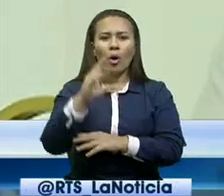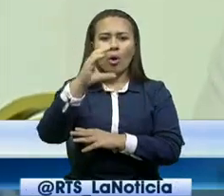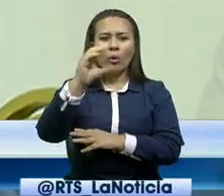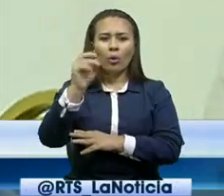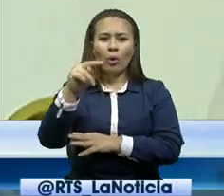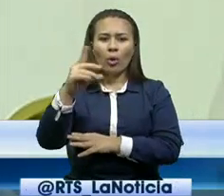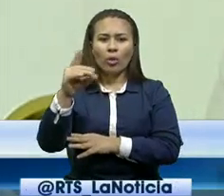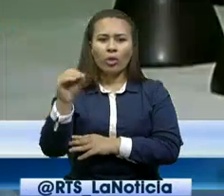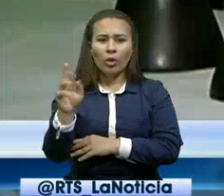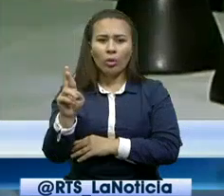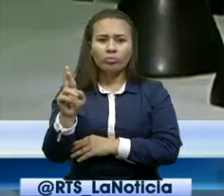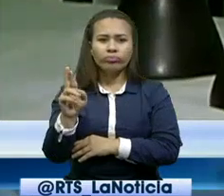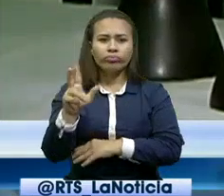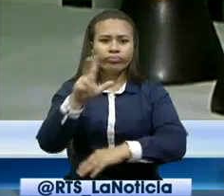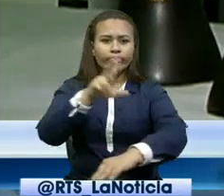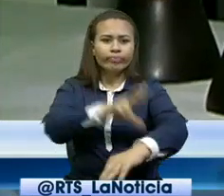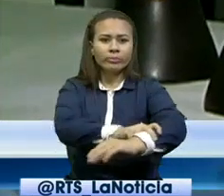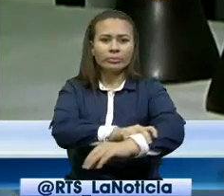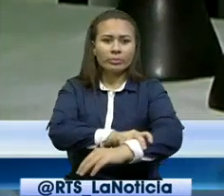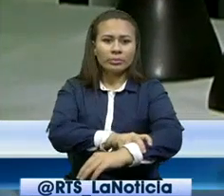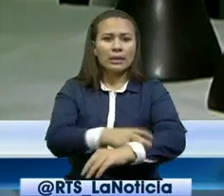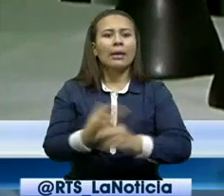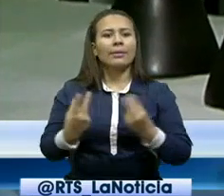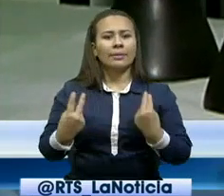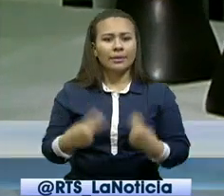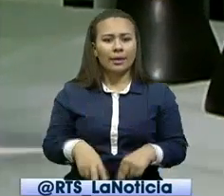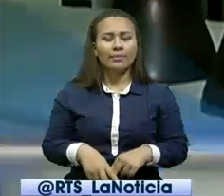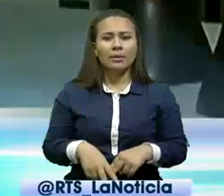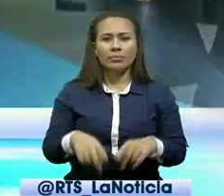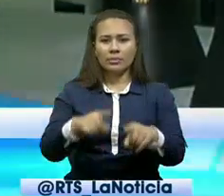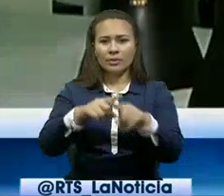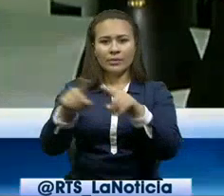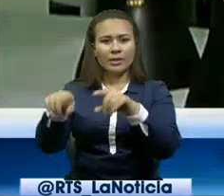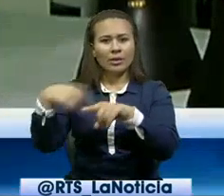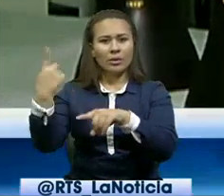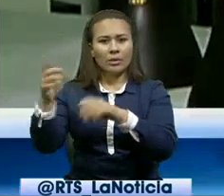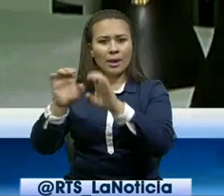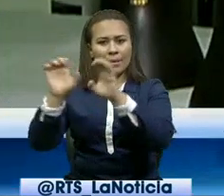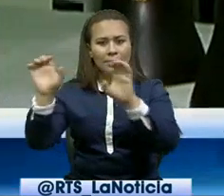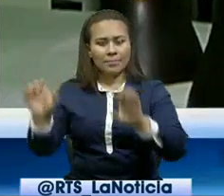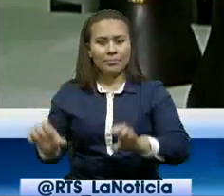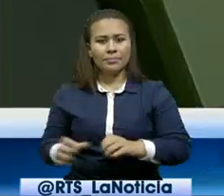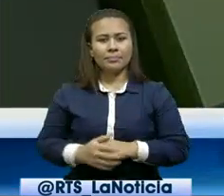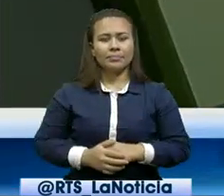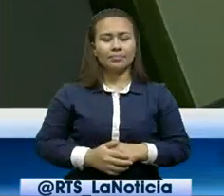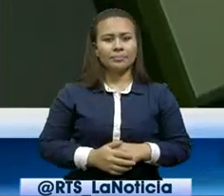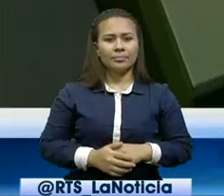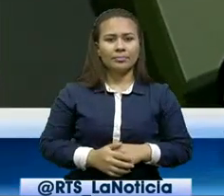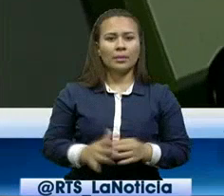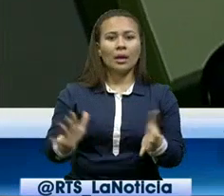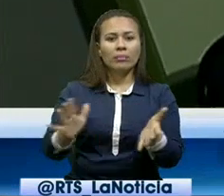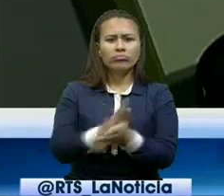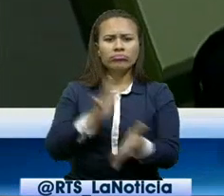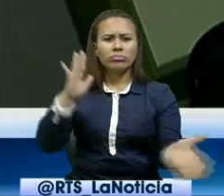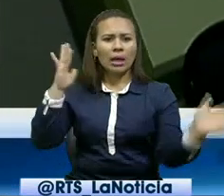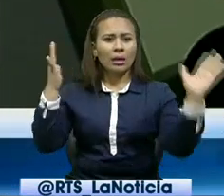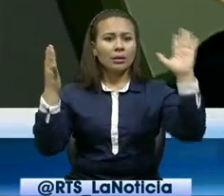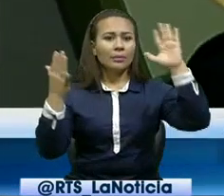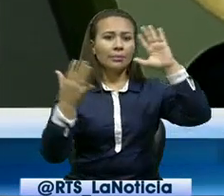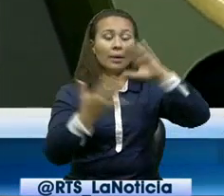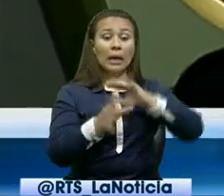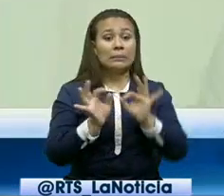hecho contacto con Hyper Island, que es la escuela de innovación